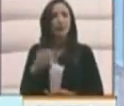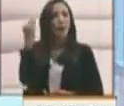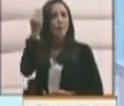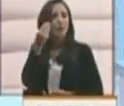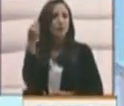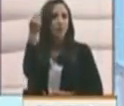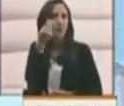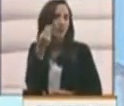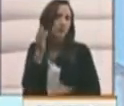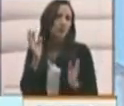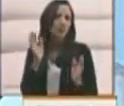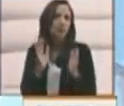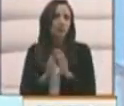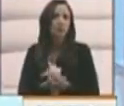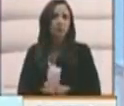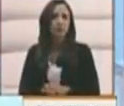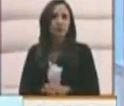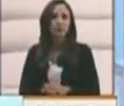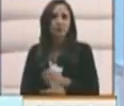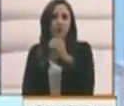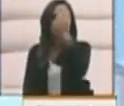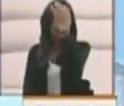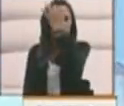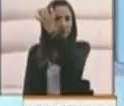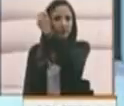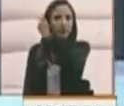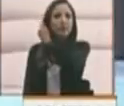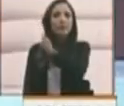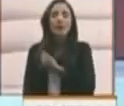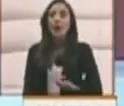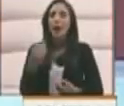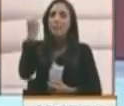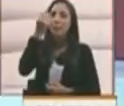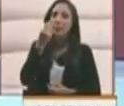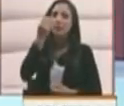instante, pensemos qué hubiese pasado